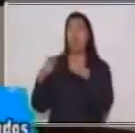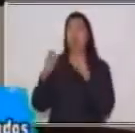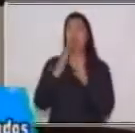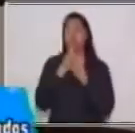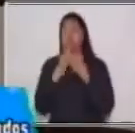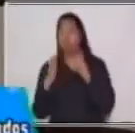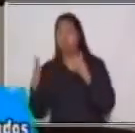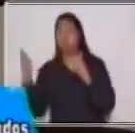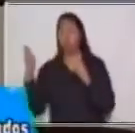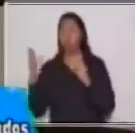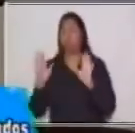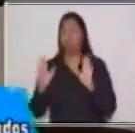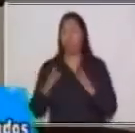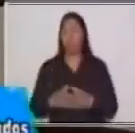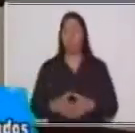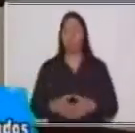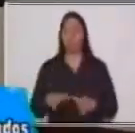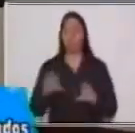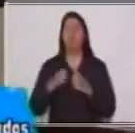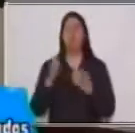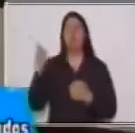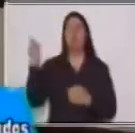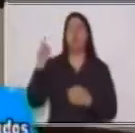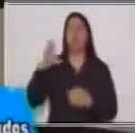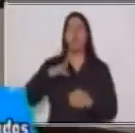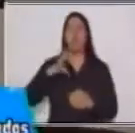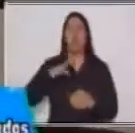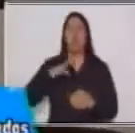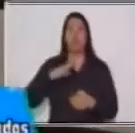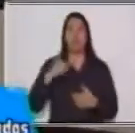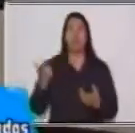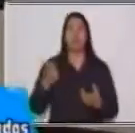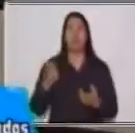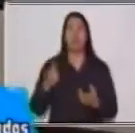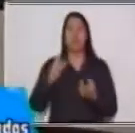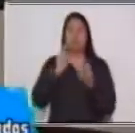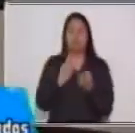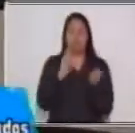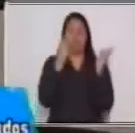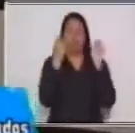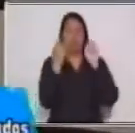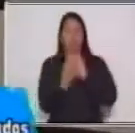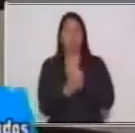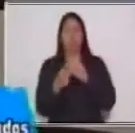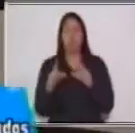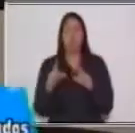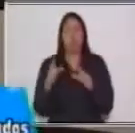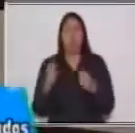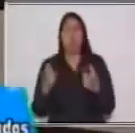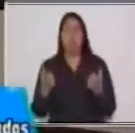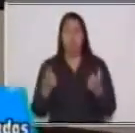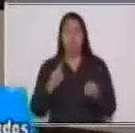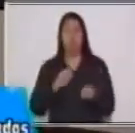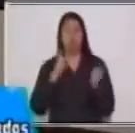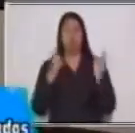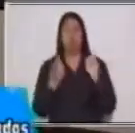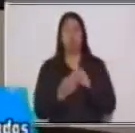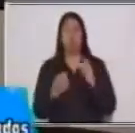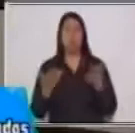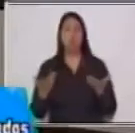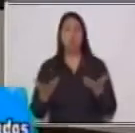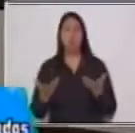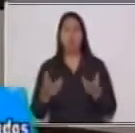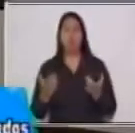de Fahrenheit a Celsius. La fórmula para transformar una temperatura de Fahrenheit